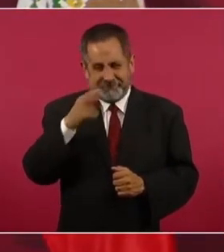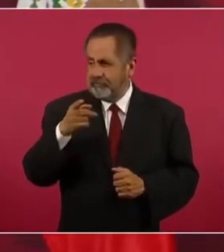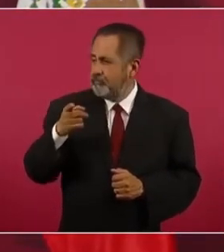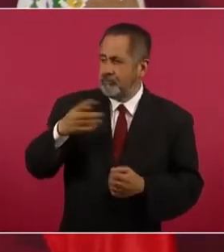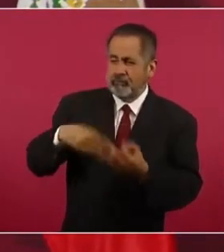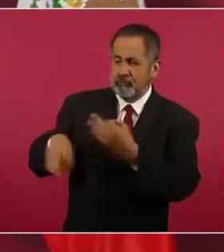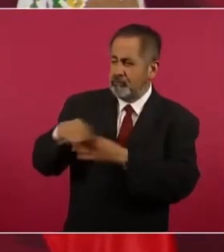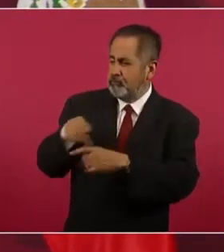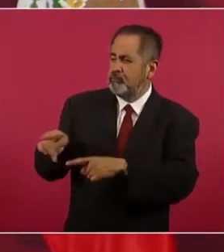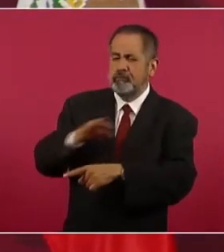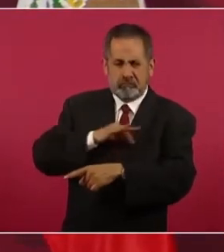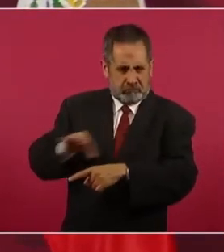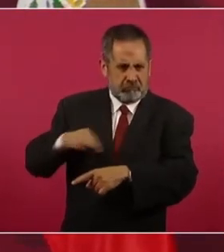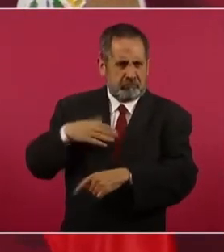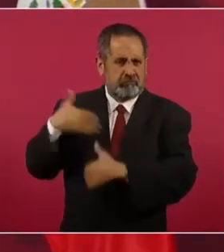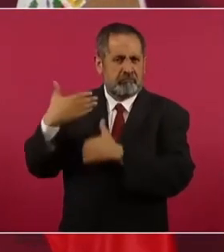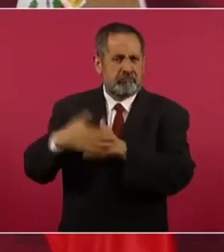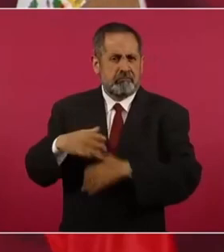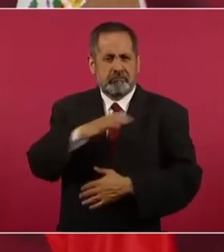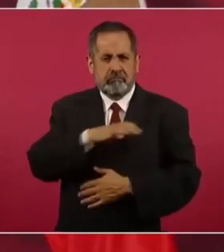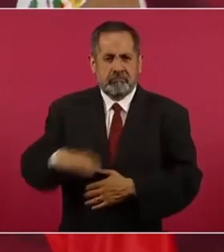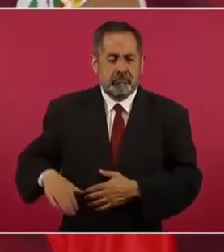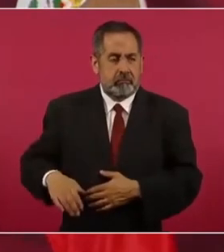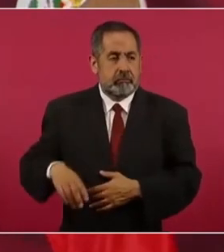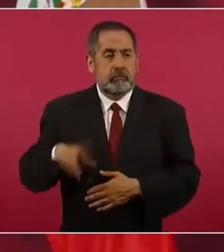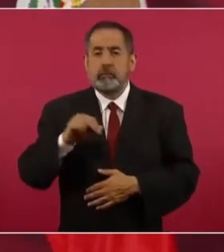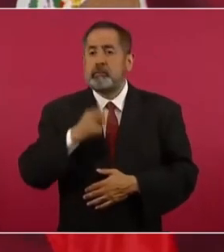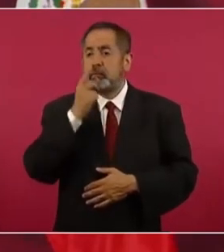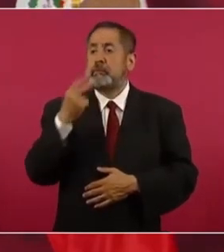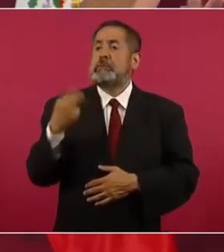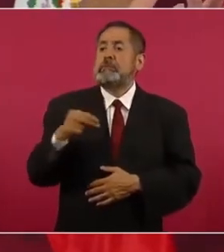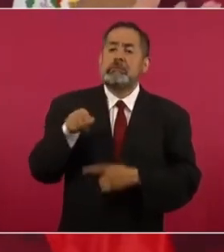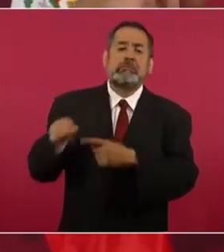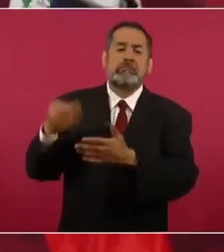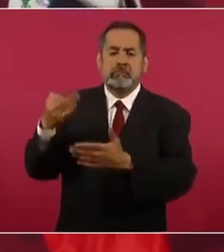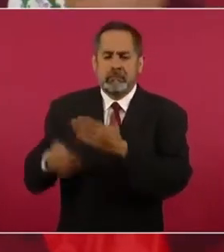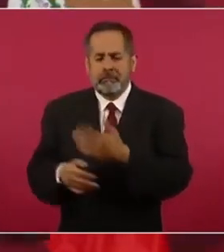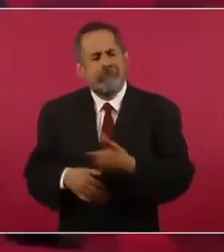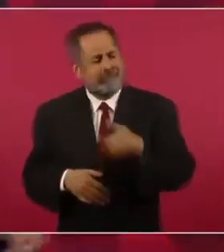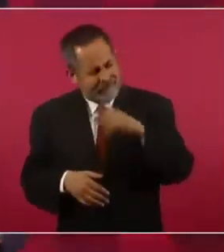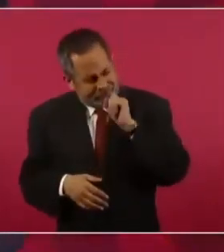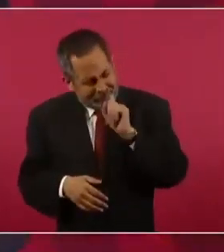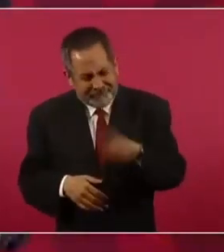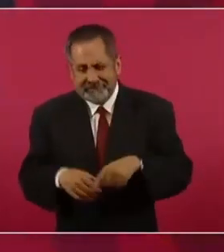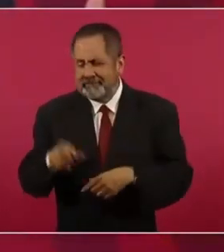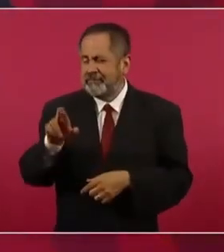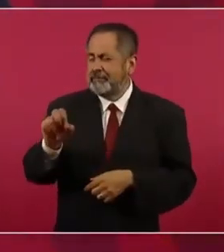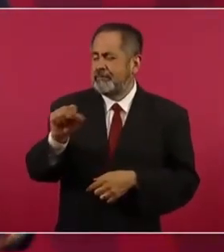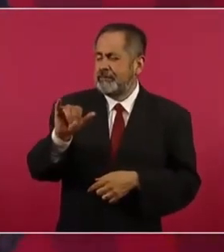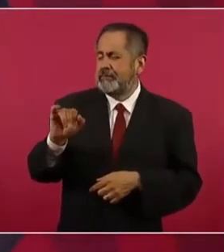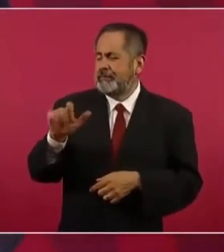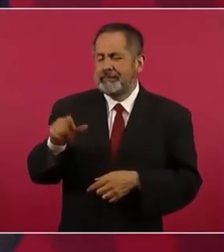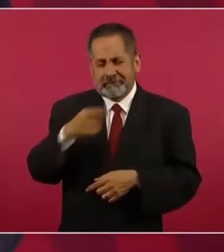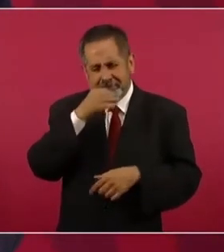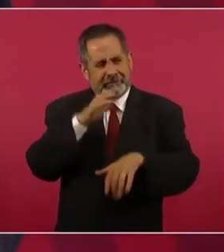ser candidatos, no la mencioné a ella, pues también aprovecho,